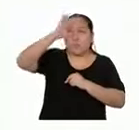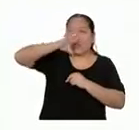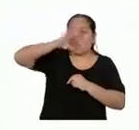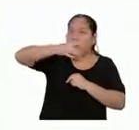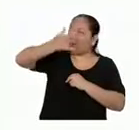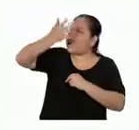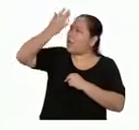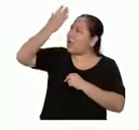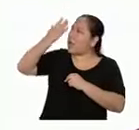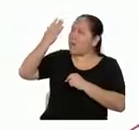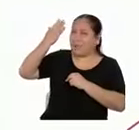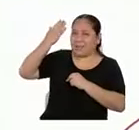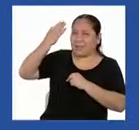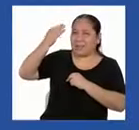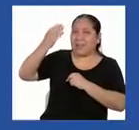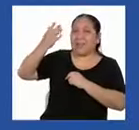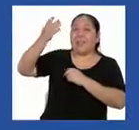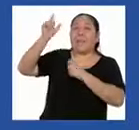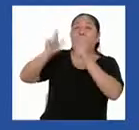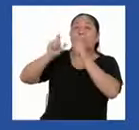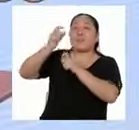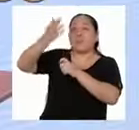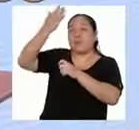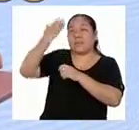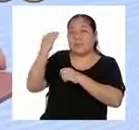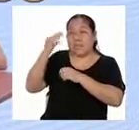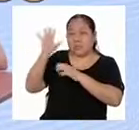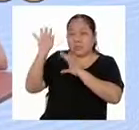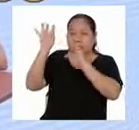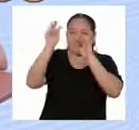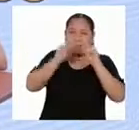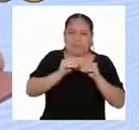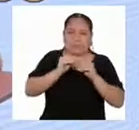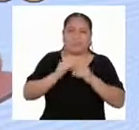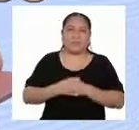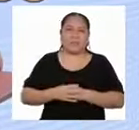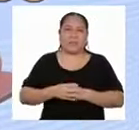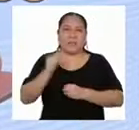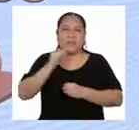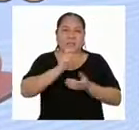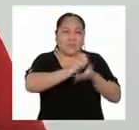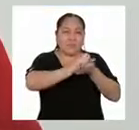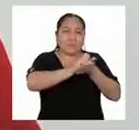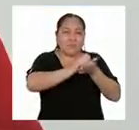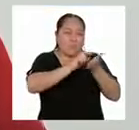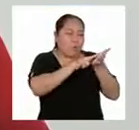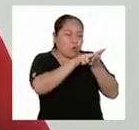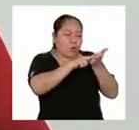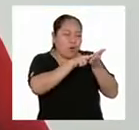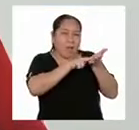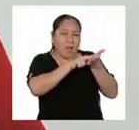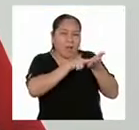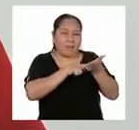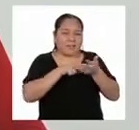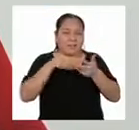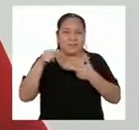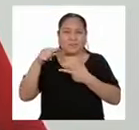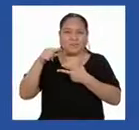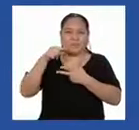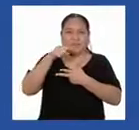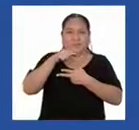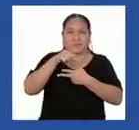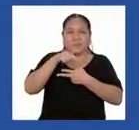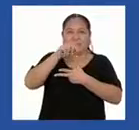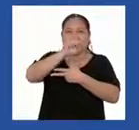morales en la memoria de nuestros ancestros. Aquí usé esta otra técnica de borrar oraciones. La macrorregla